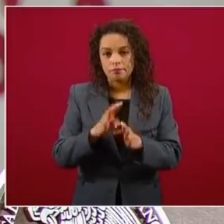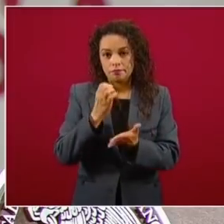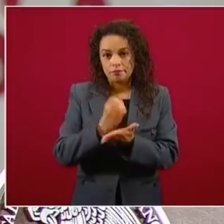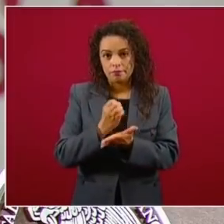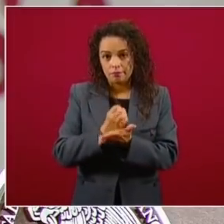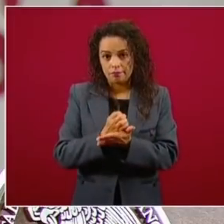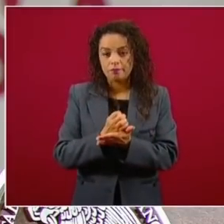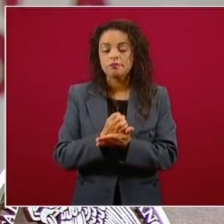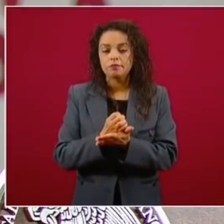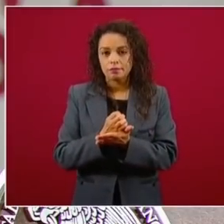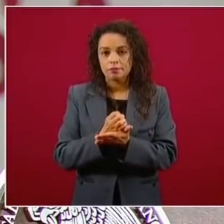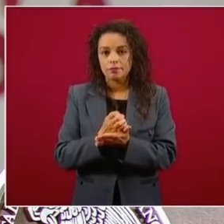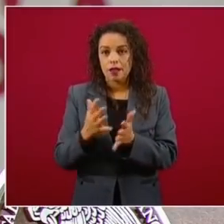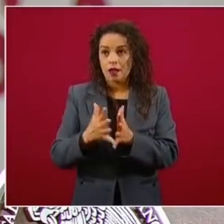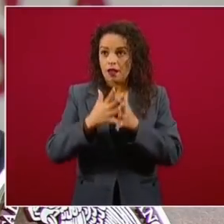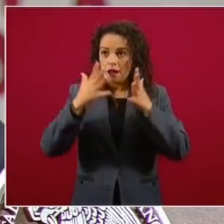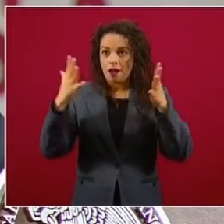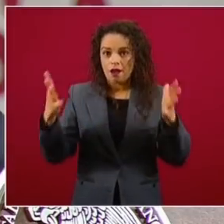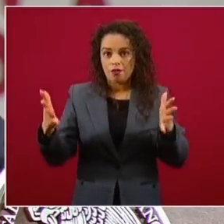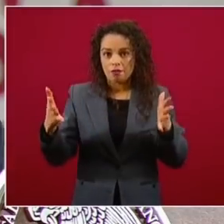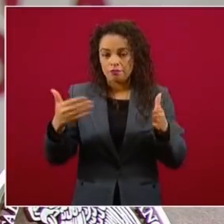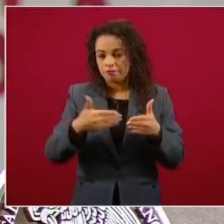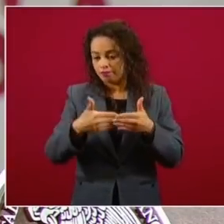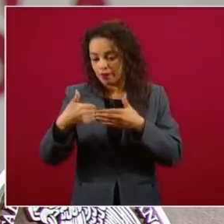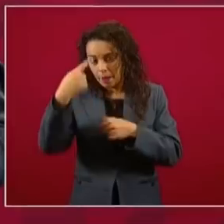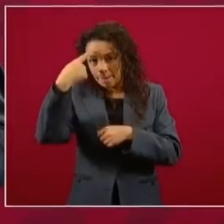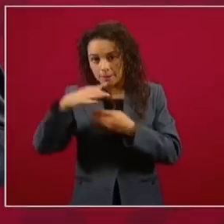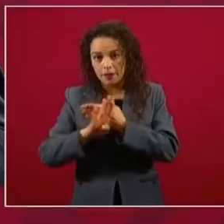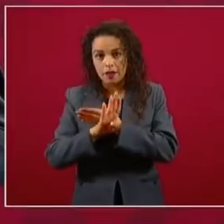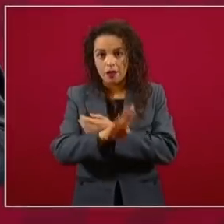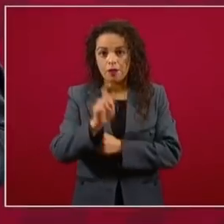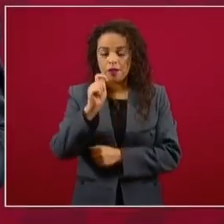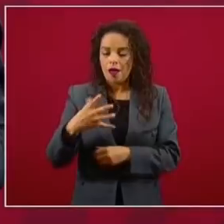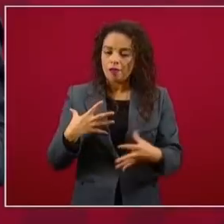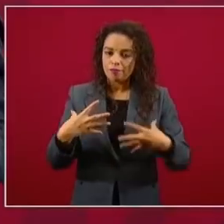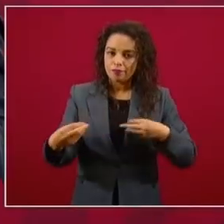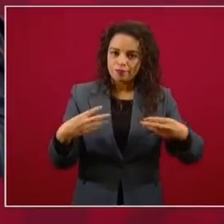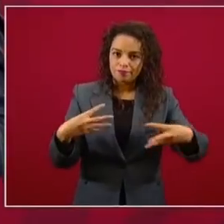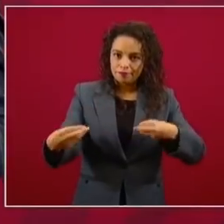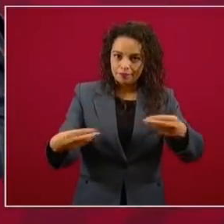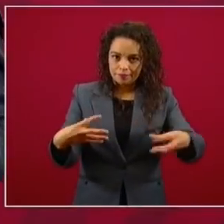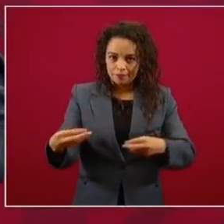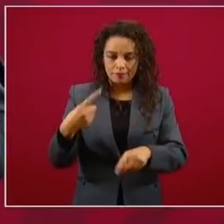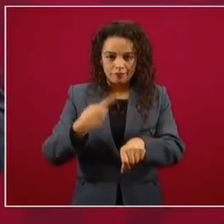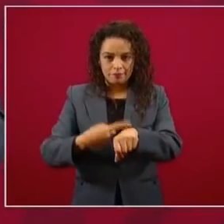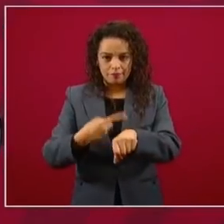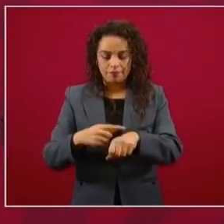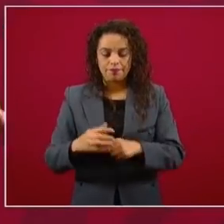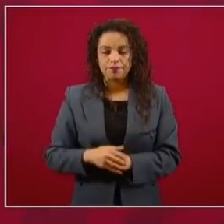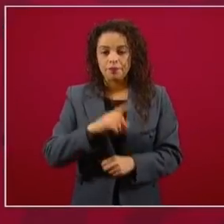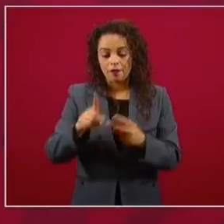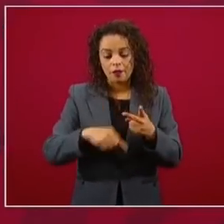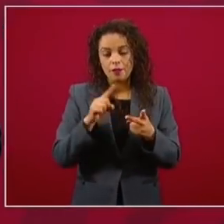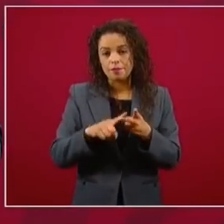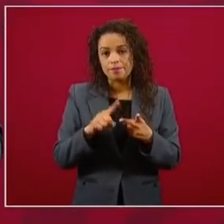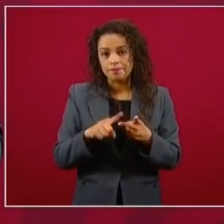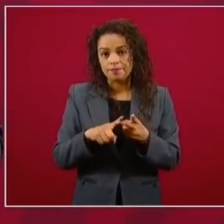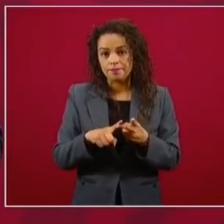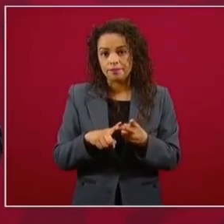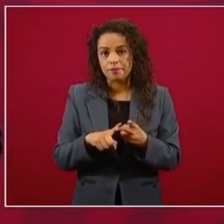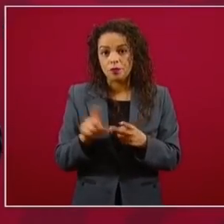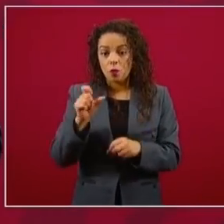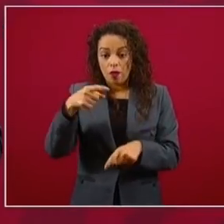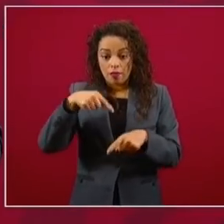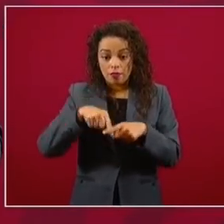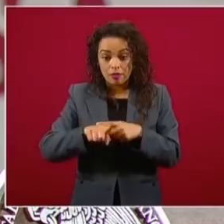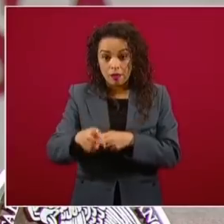gran confinamiento para tratar de limitar los contagios. Una segunda característica es que al inicio no se sabía cuál iba a